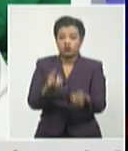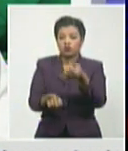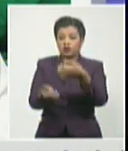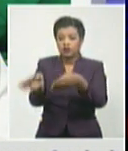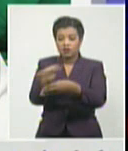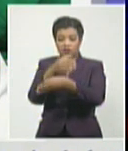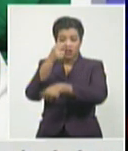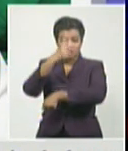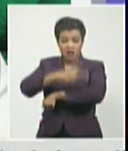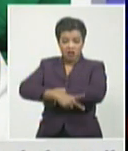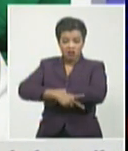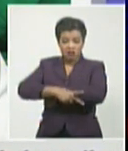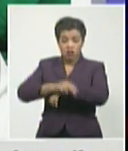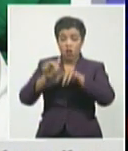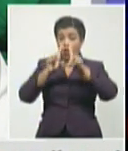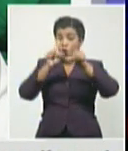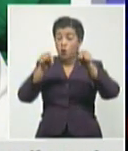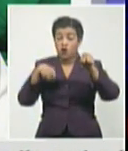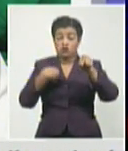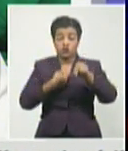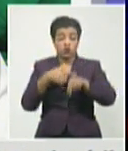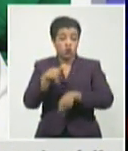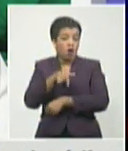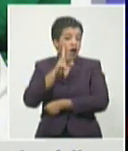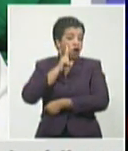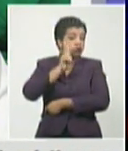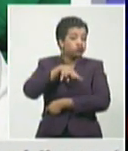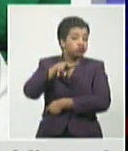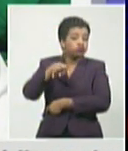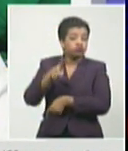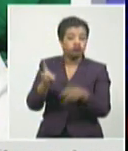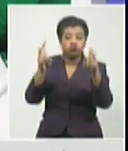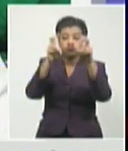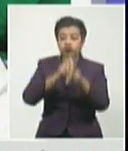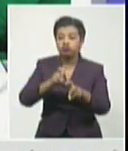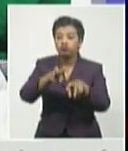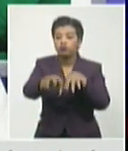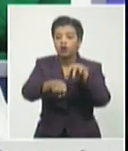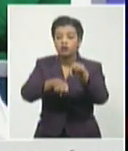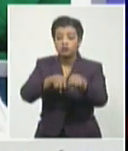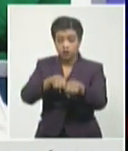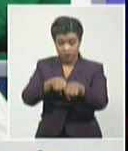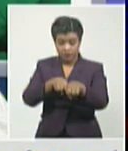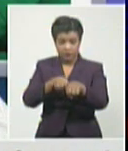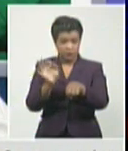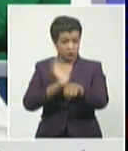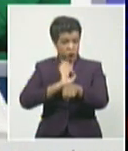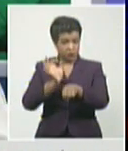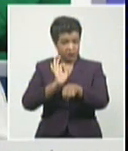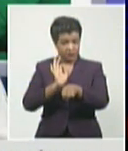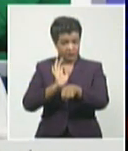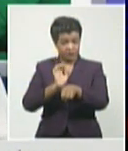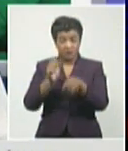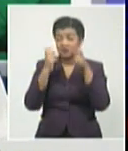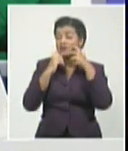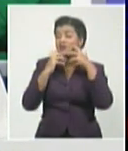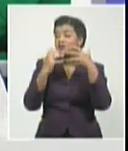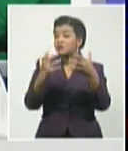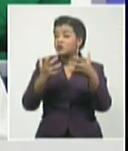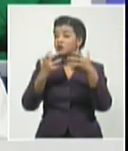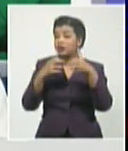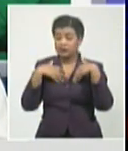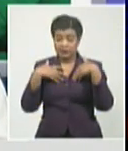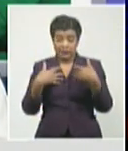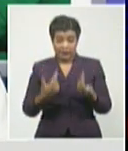en cuba estamos buscándolo también para poderle identificar de estas lo más importante es